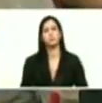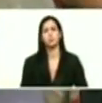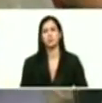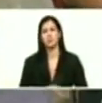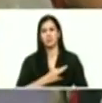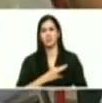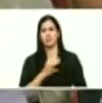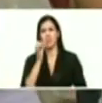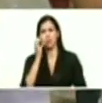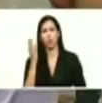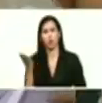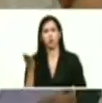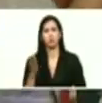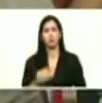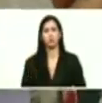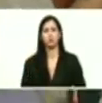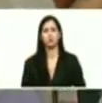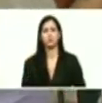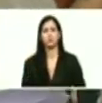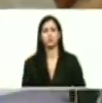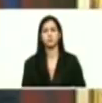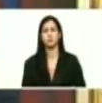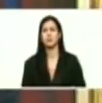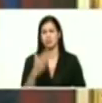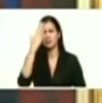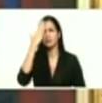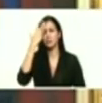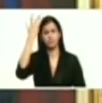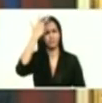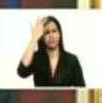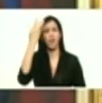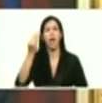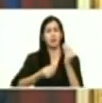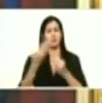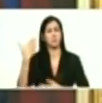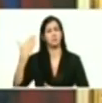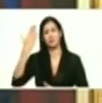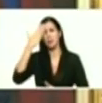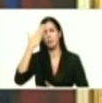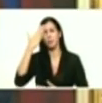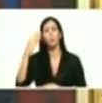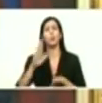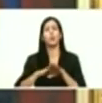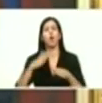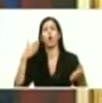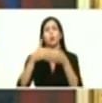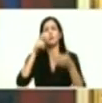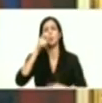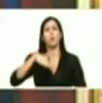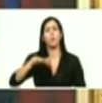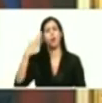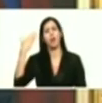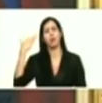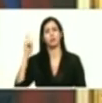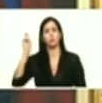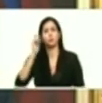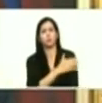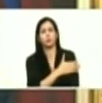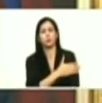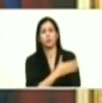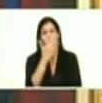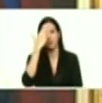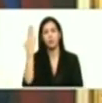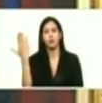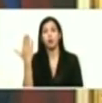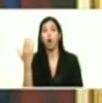señores que sabemos lo que hicieron en un pasado contra el pueblo y sabemos